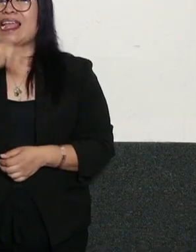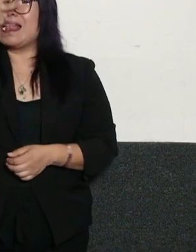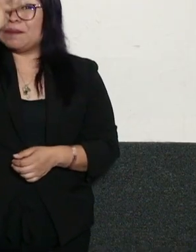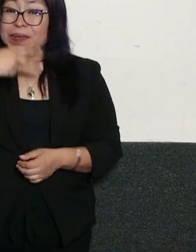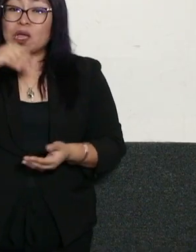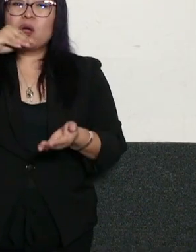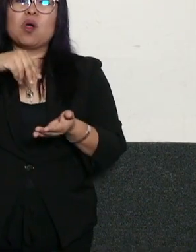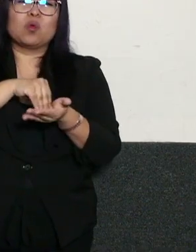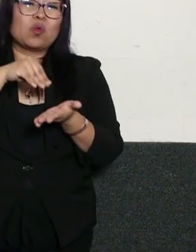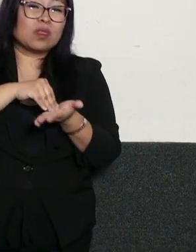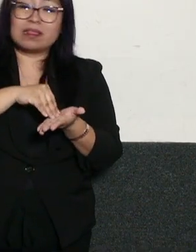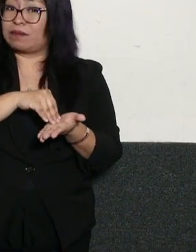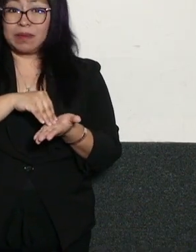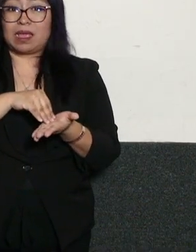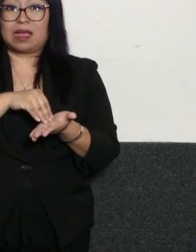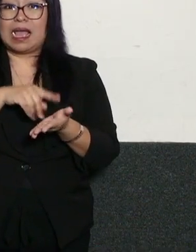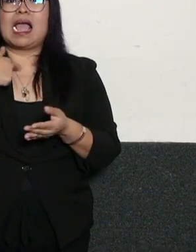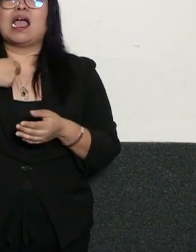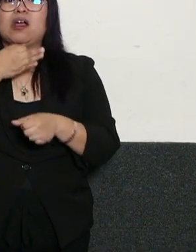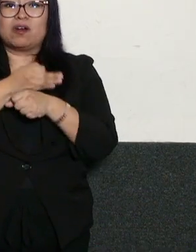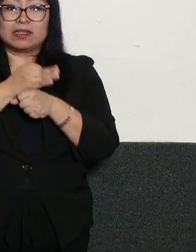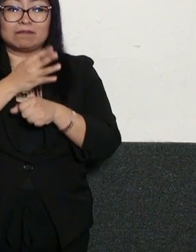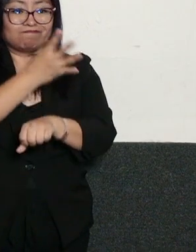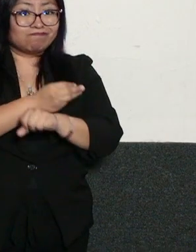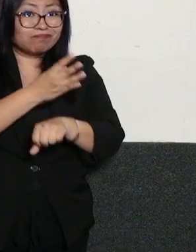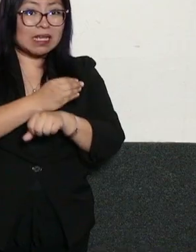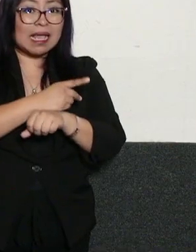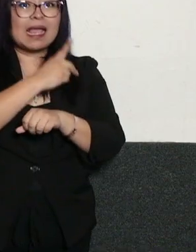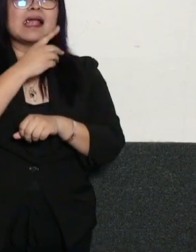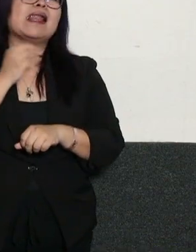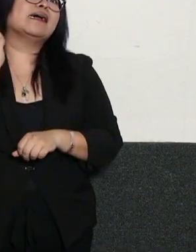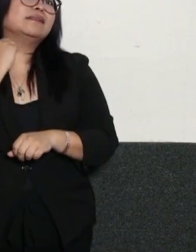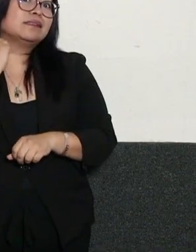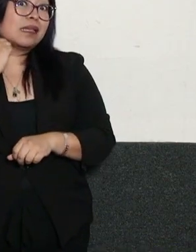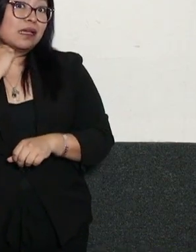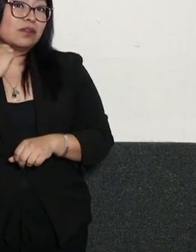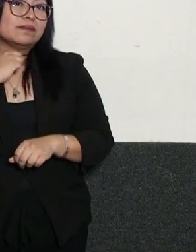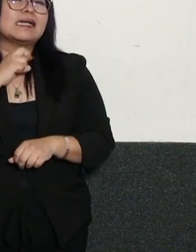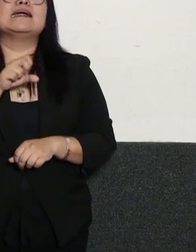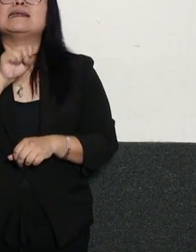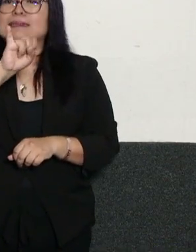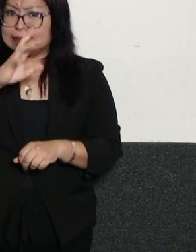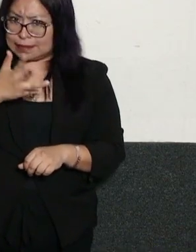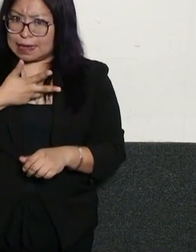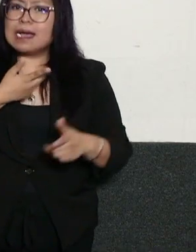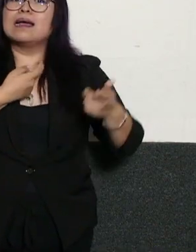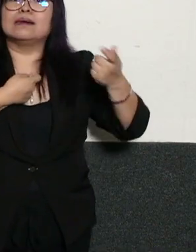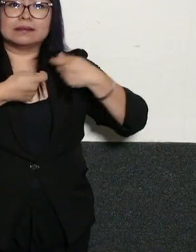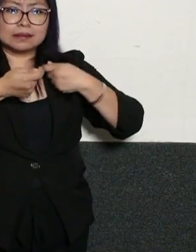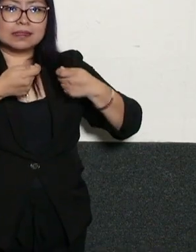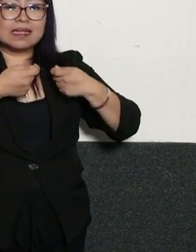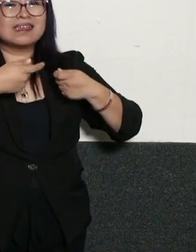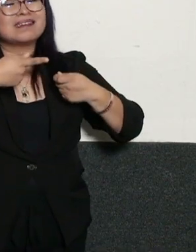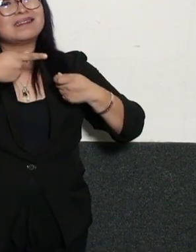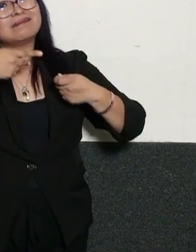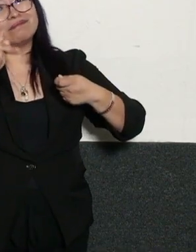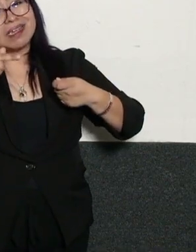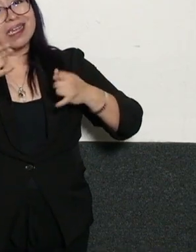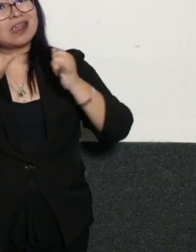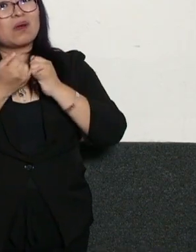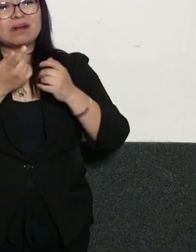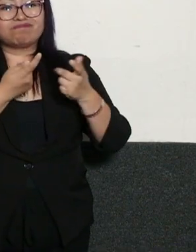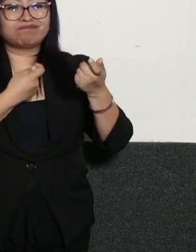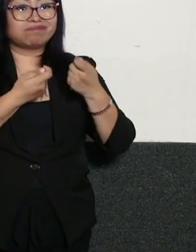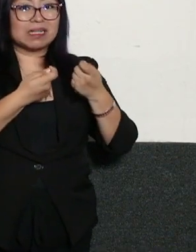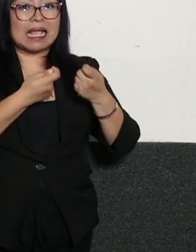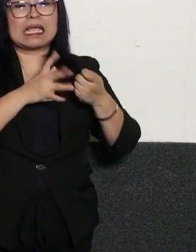mismo armando una regulación de inteligencia artificial en el Senado. Sí existe la regulación, pero es como cualquier regulación.